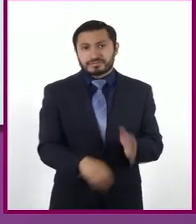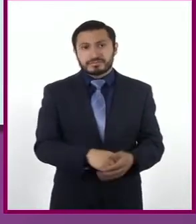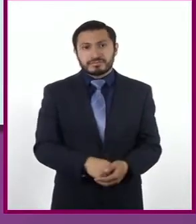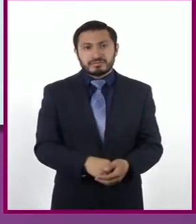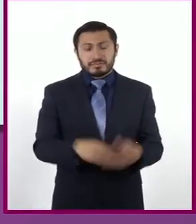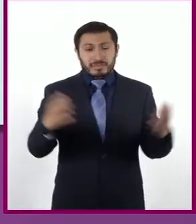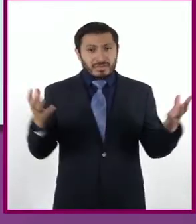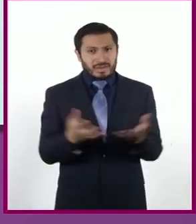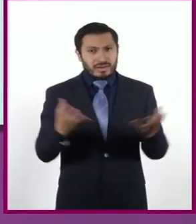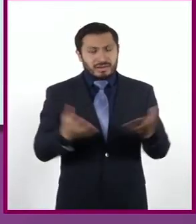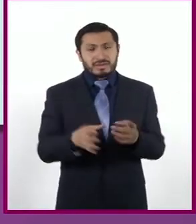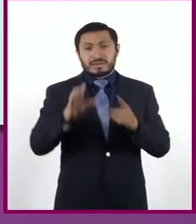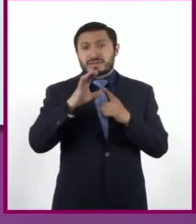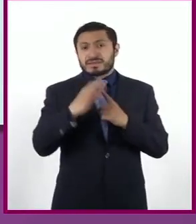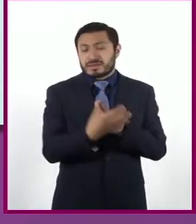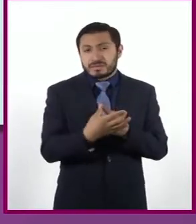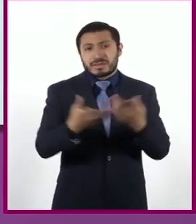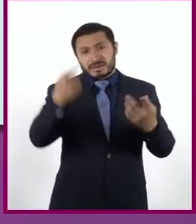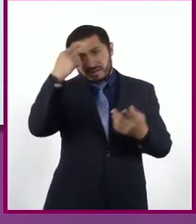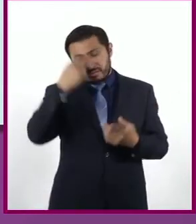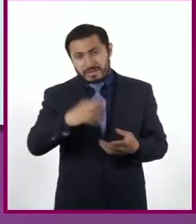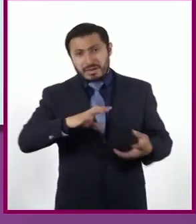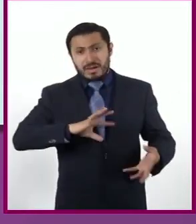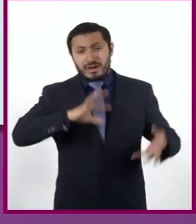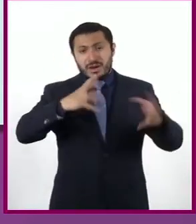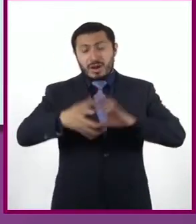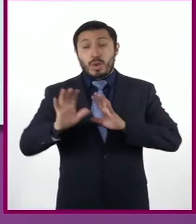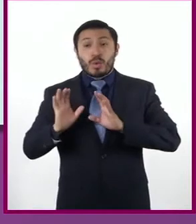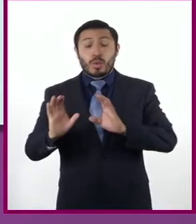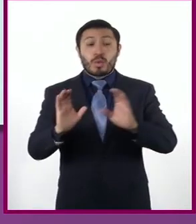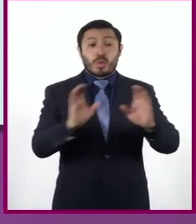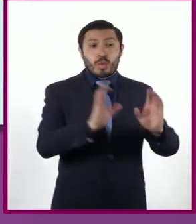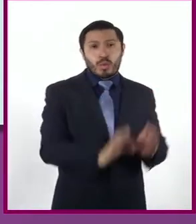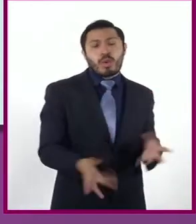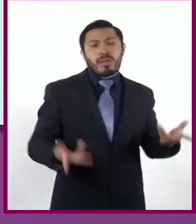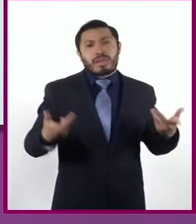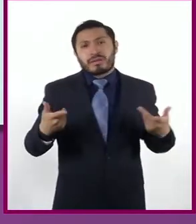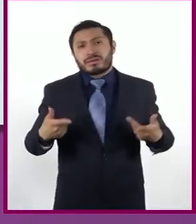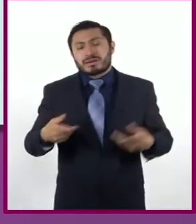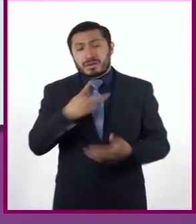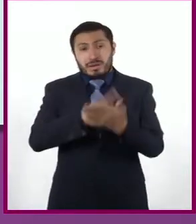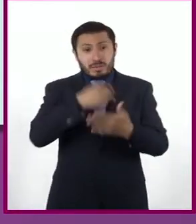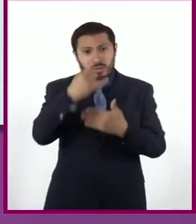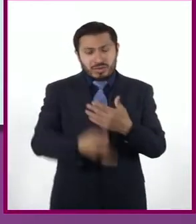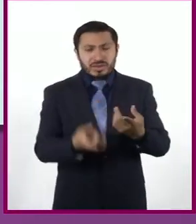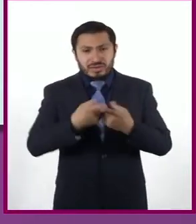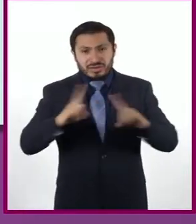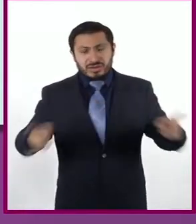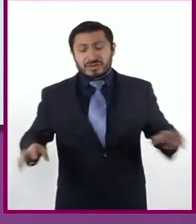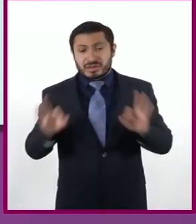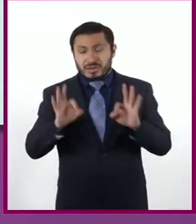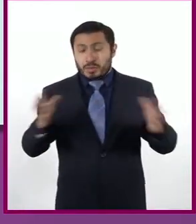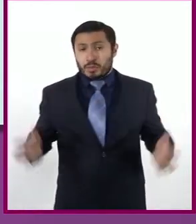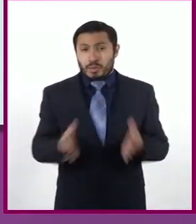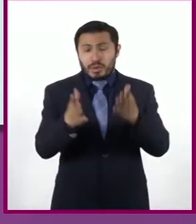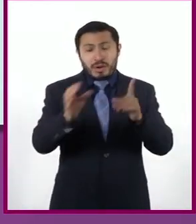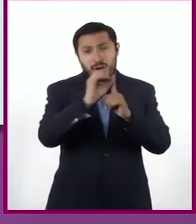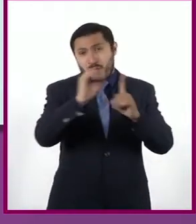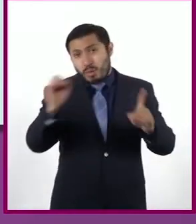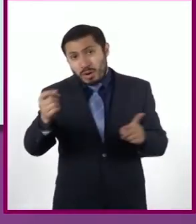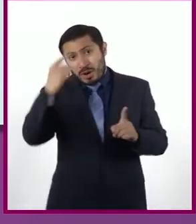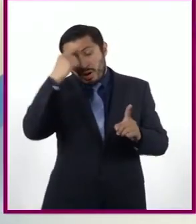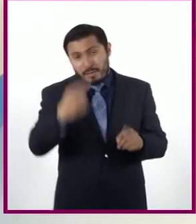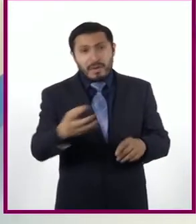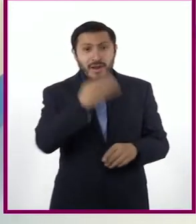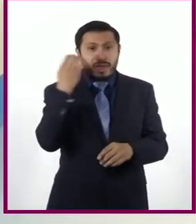la creación de comités para el cuidado del medio ambiente, de proyectos de desarrollo sustentable y la organización para lograr que